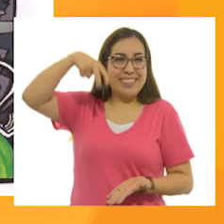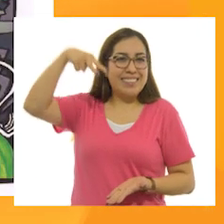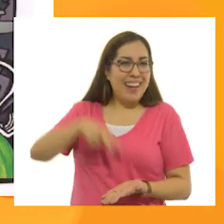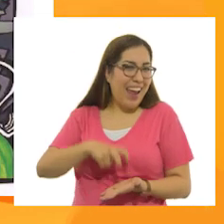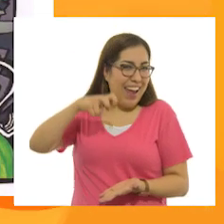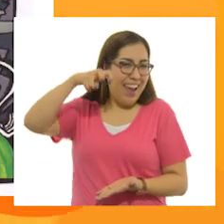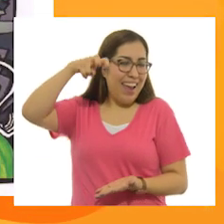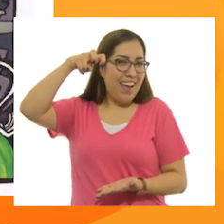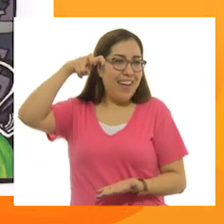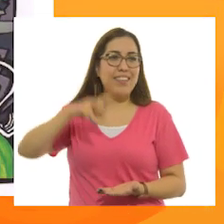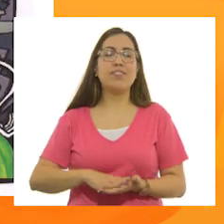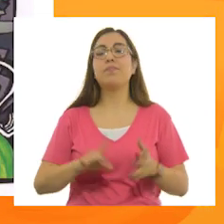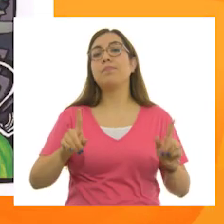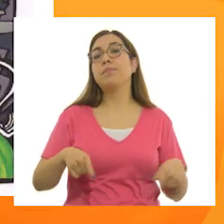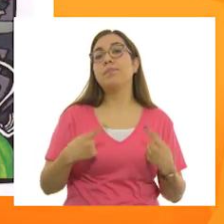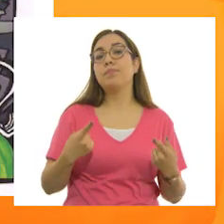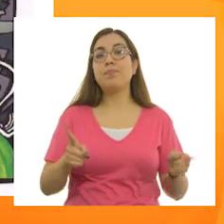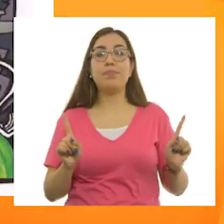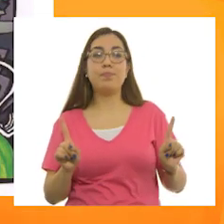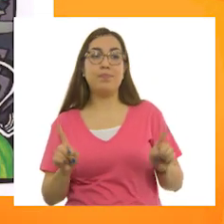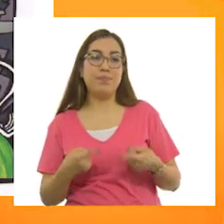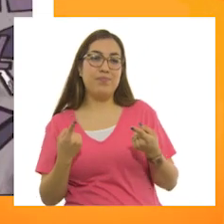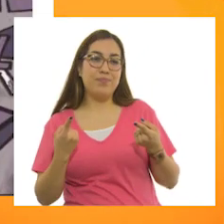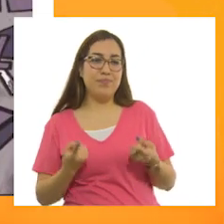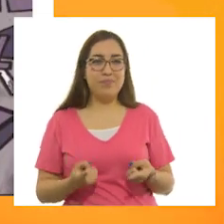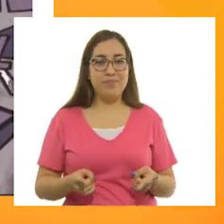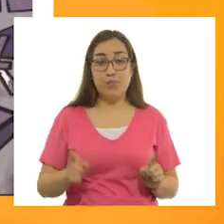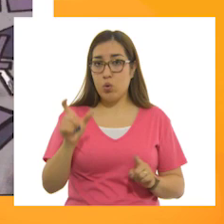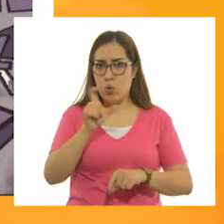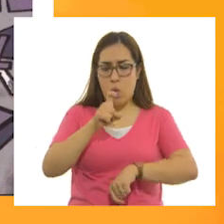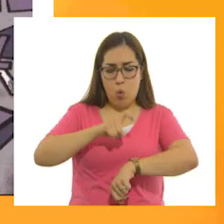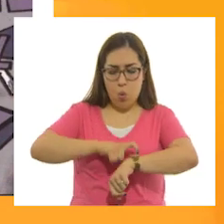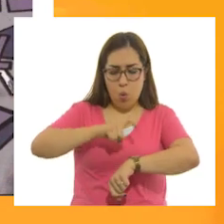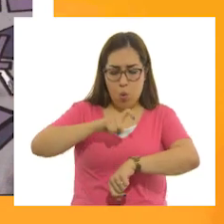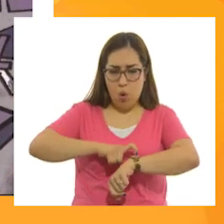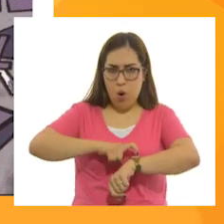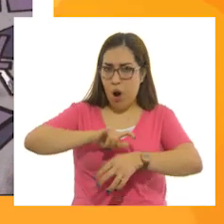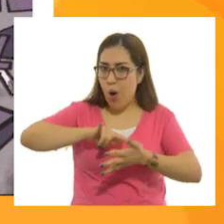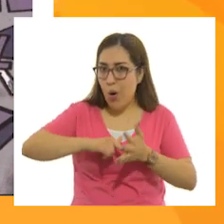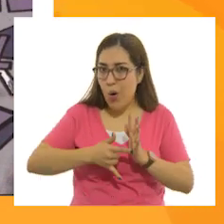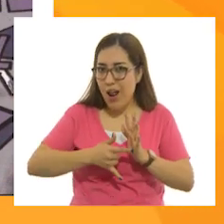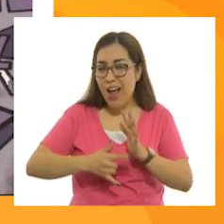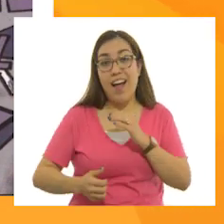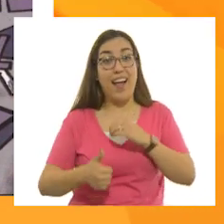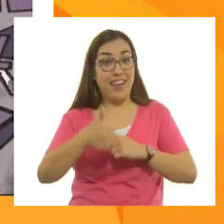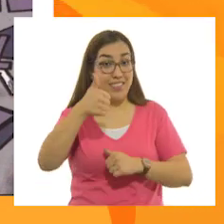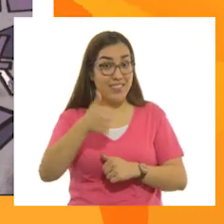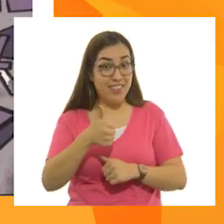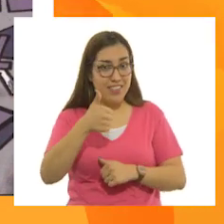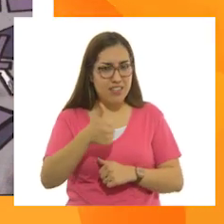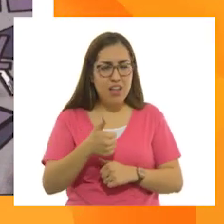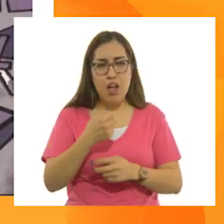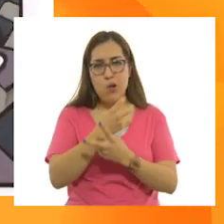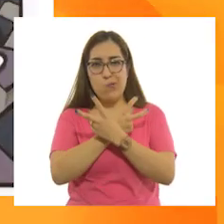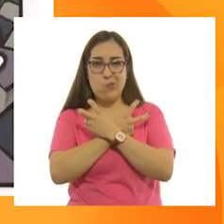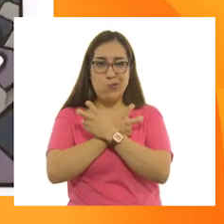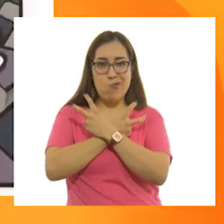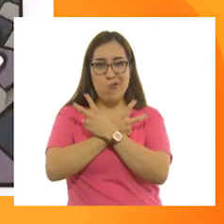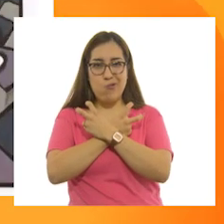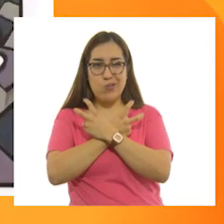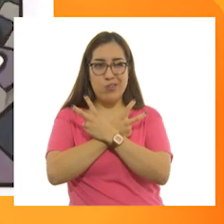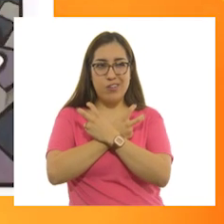brinco humala casi malacatín bamba cuando el reloj marca las seis los esqueletos